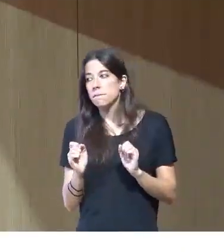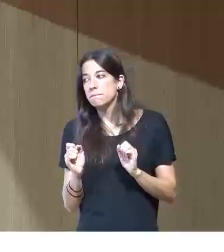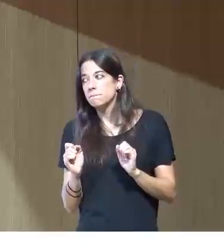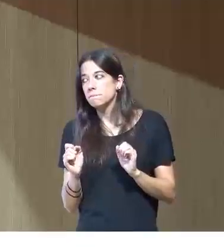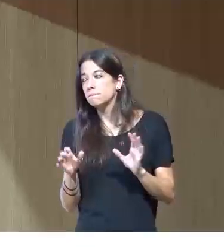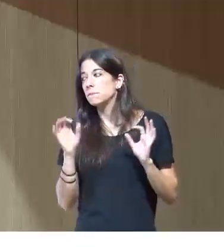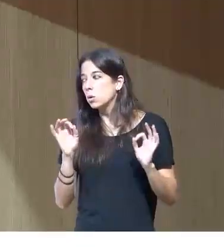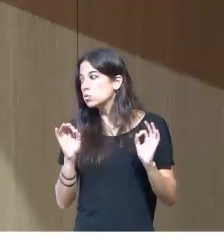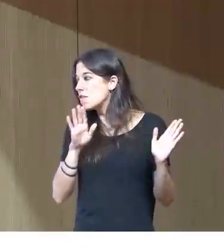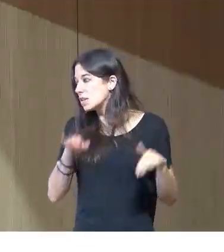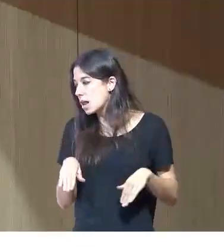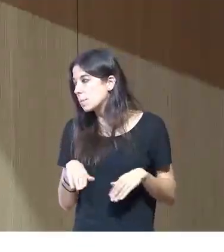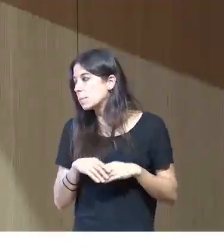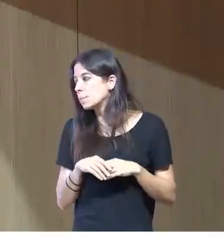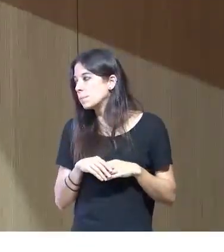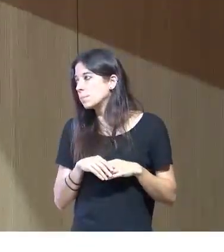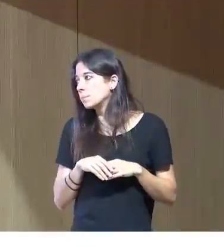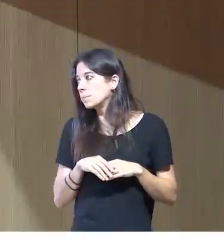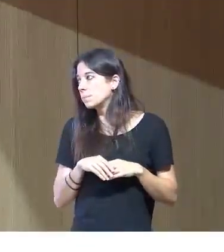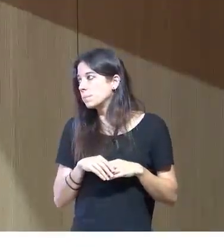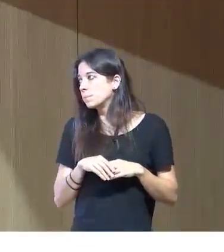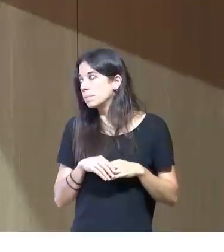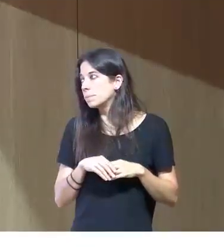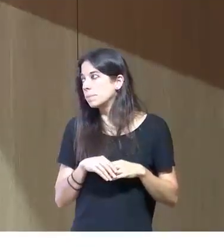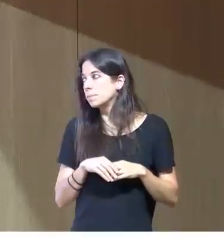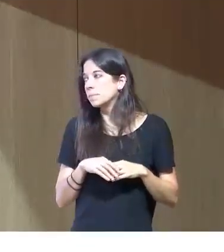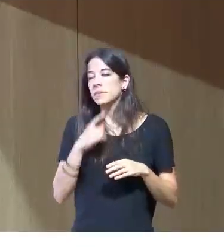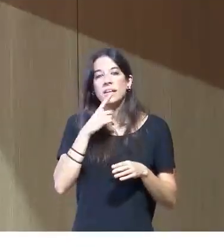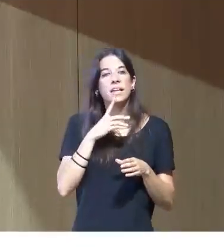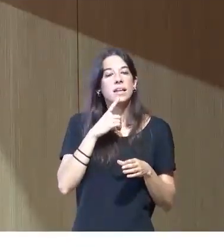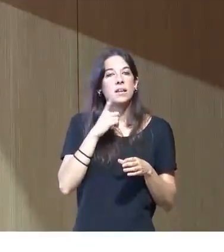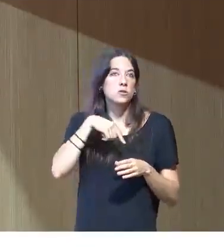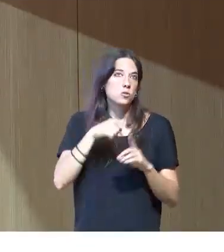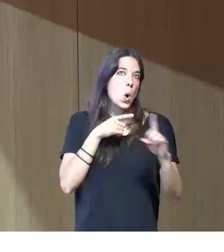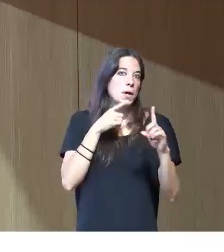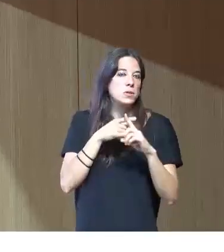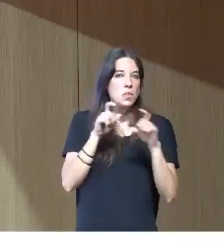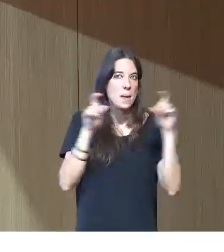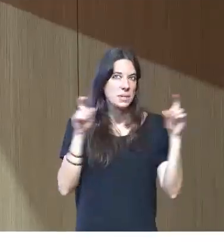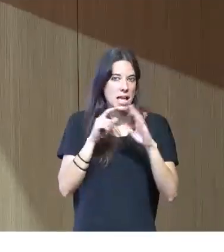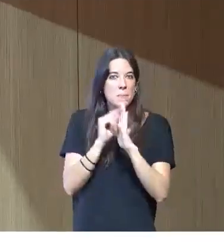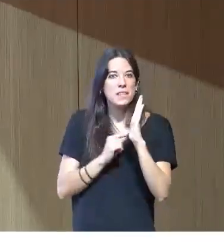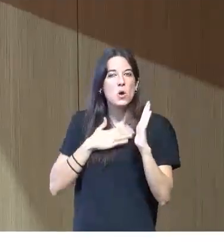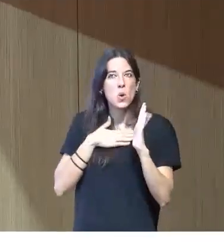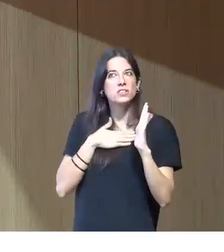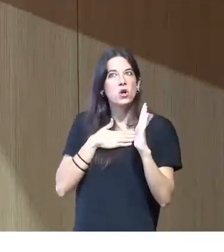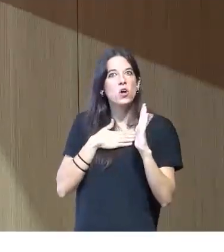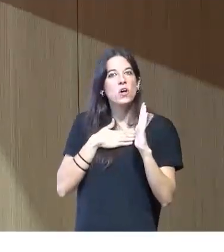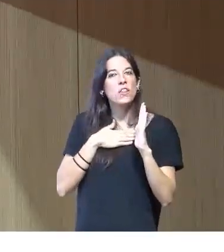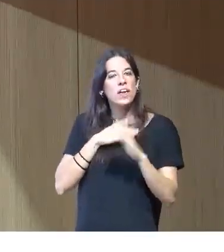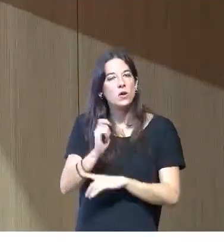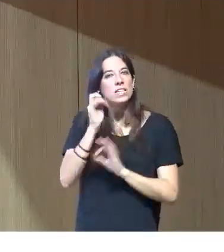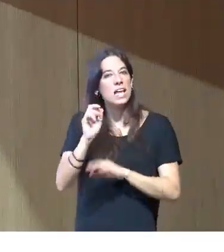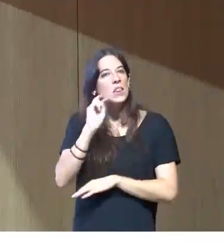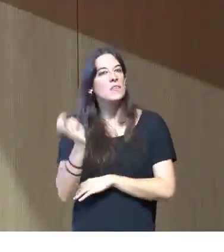al final están en la agenda que tenemos como empresa es el principio 14 que tenemos de ser diversos